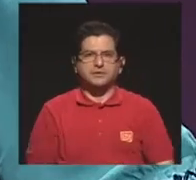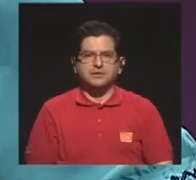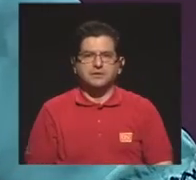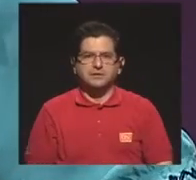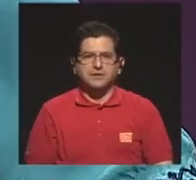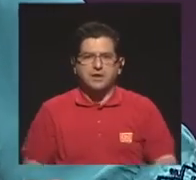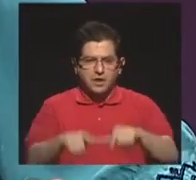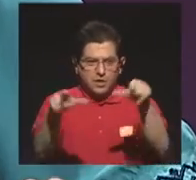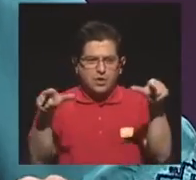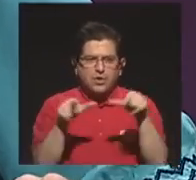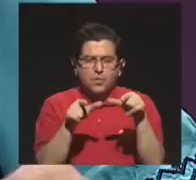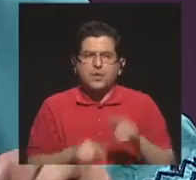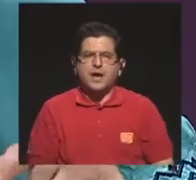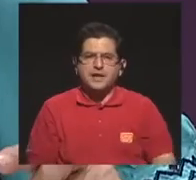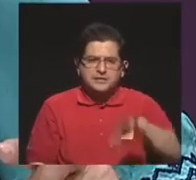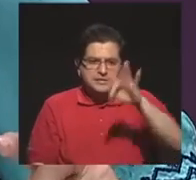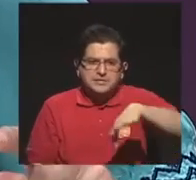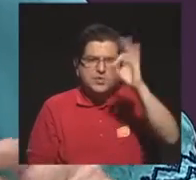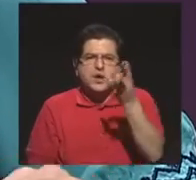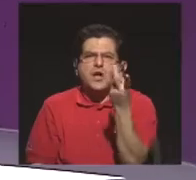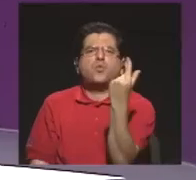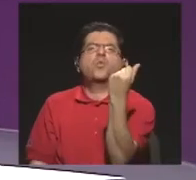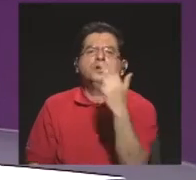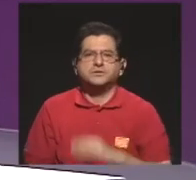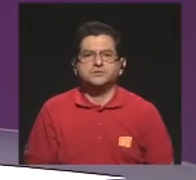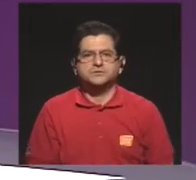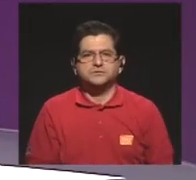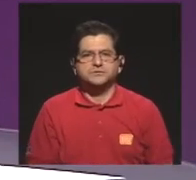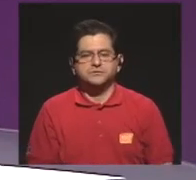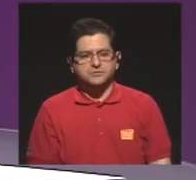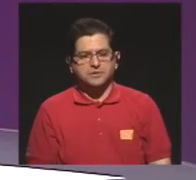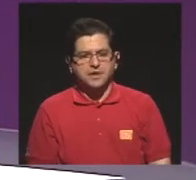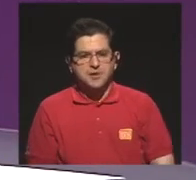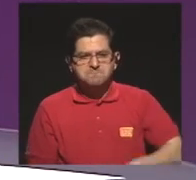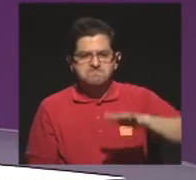puestos elegibles hay? ¿Cuántos son?